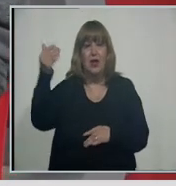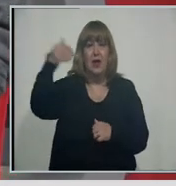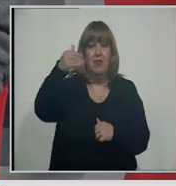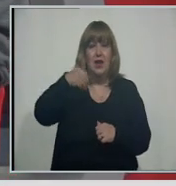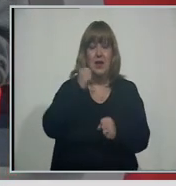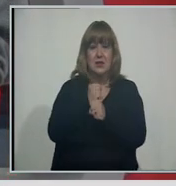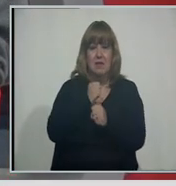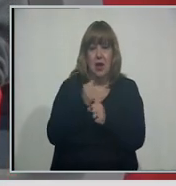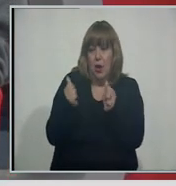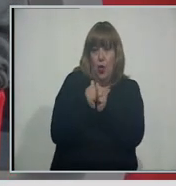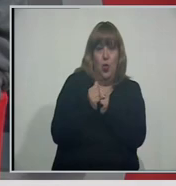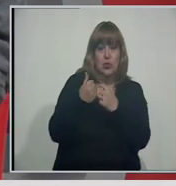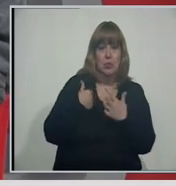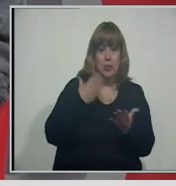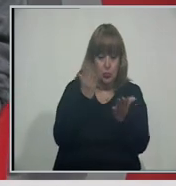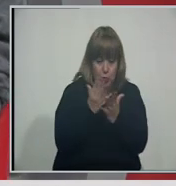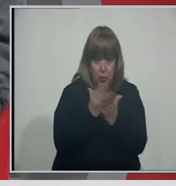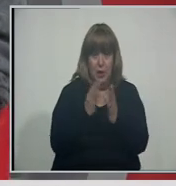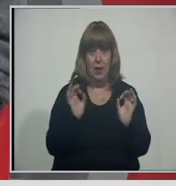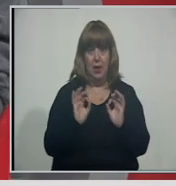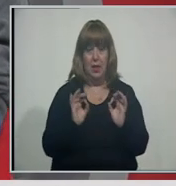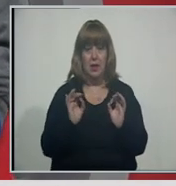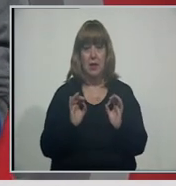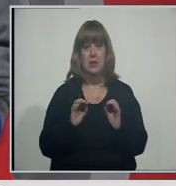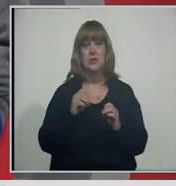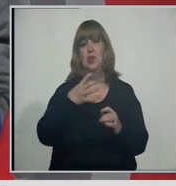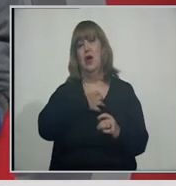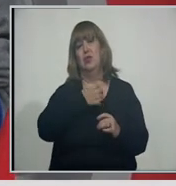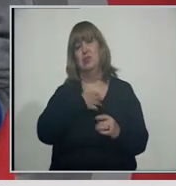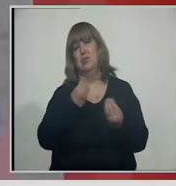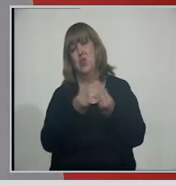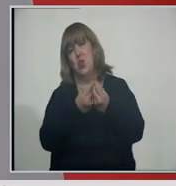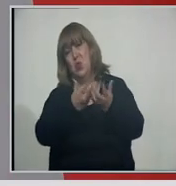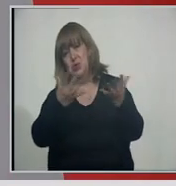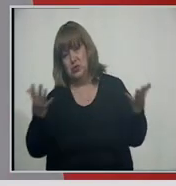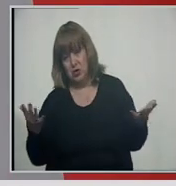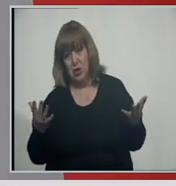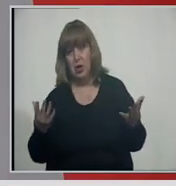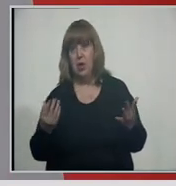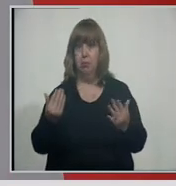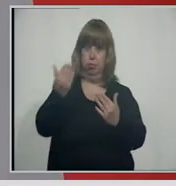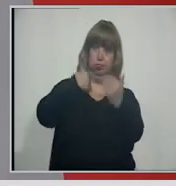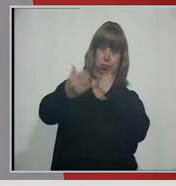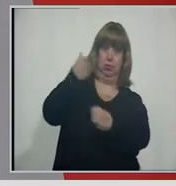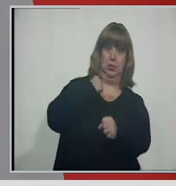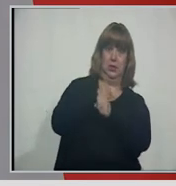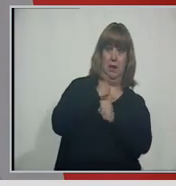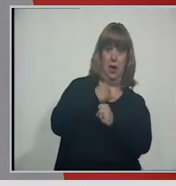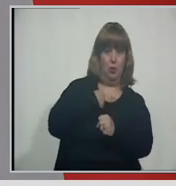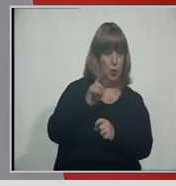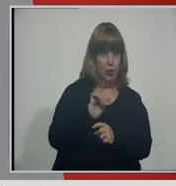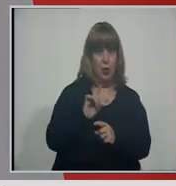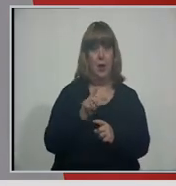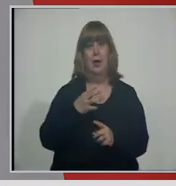conmigo no estudian conmigo yo tengo cientos de alumnos y no por eso trabajan conmigo te digo sí ya que